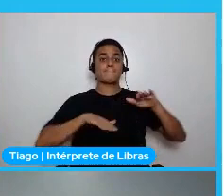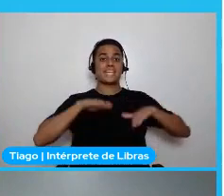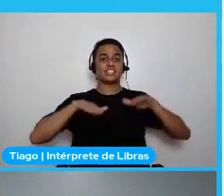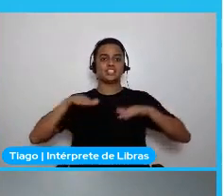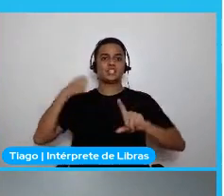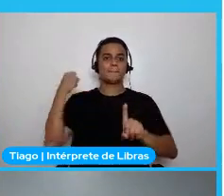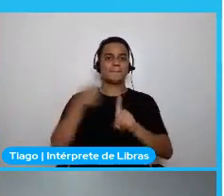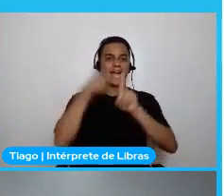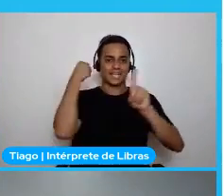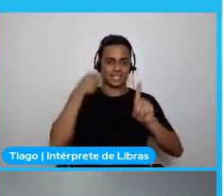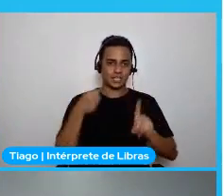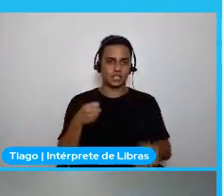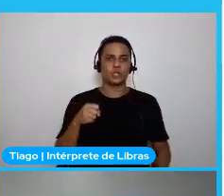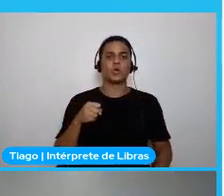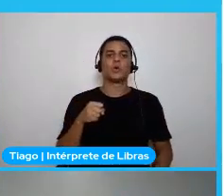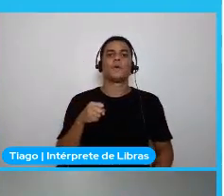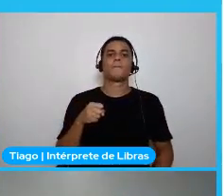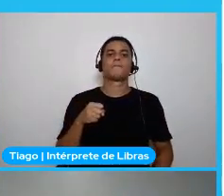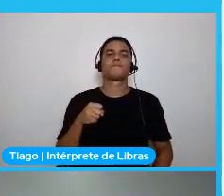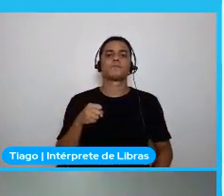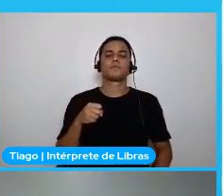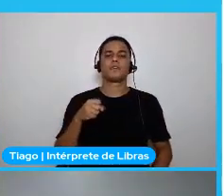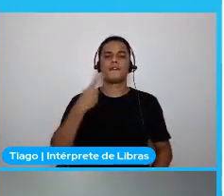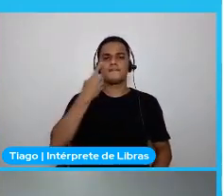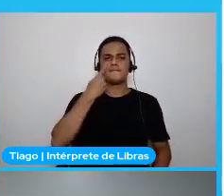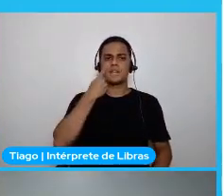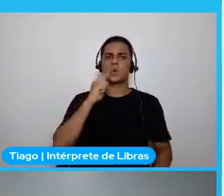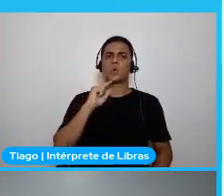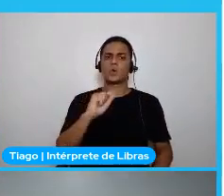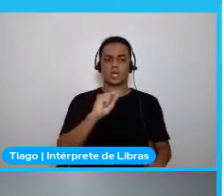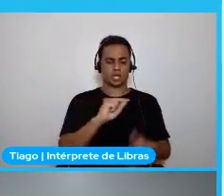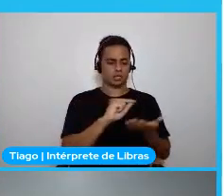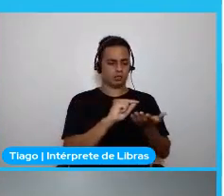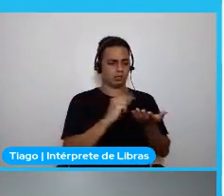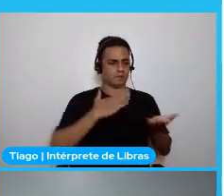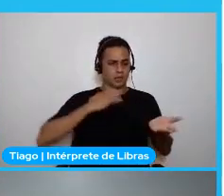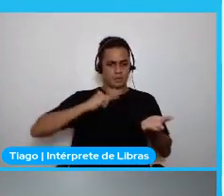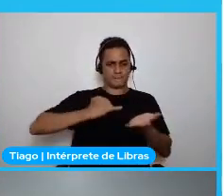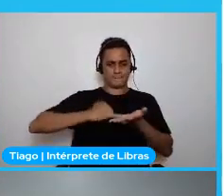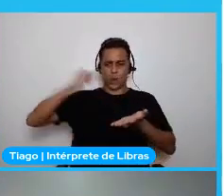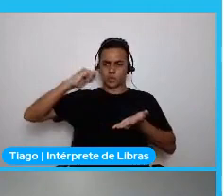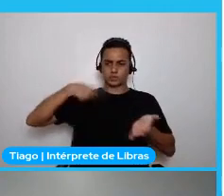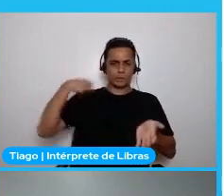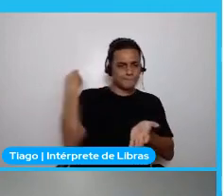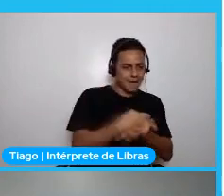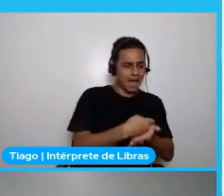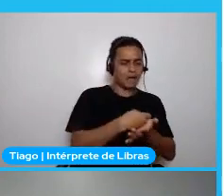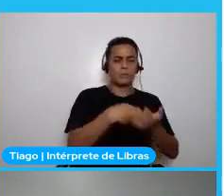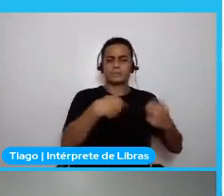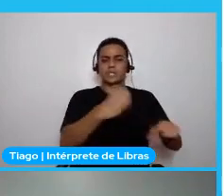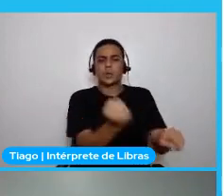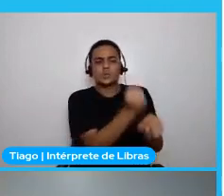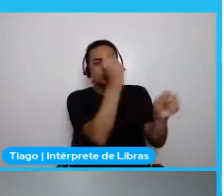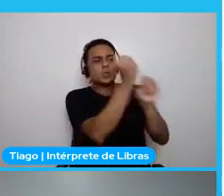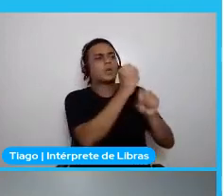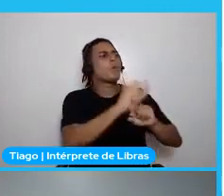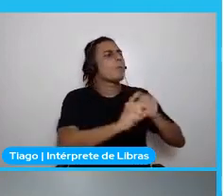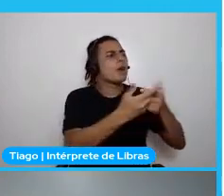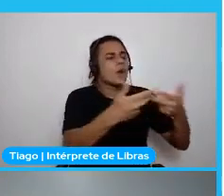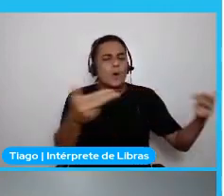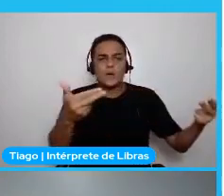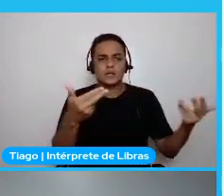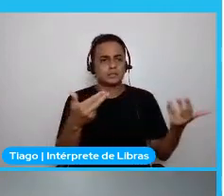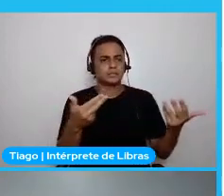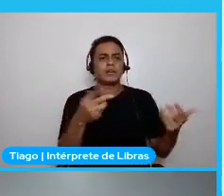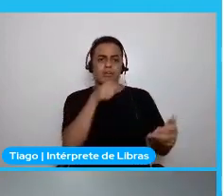es necesario que nuestros impuestos hagan obras, hagan cosas. Necesitamos que estas obras que se hagan generen